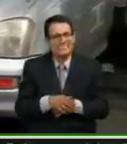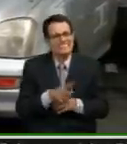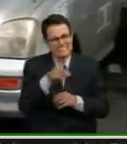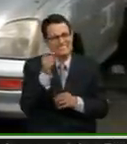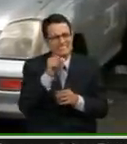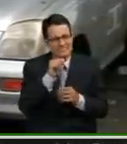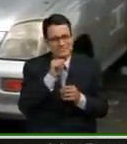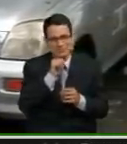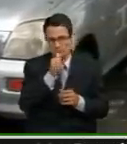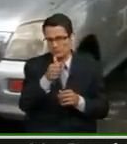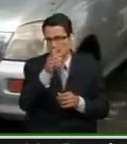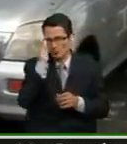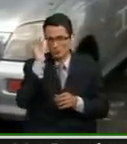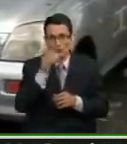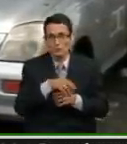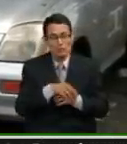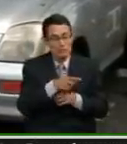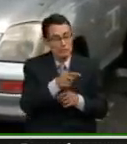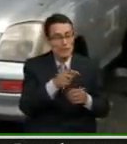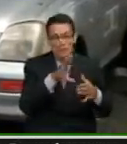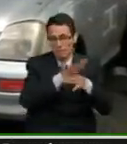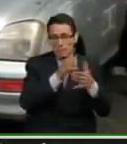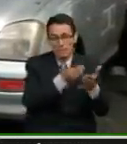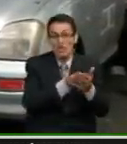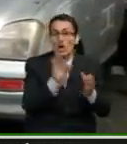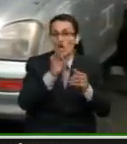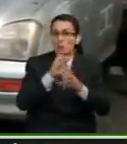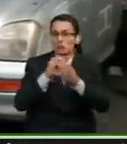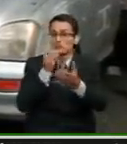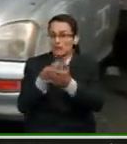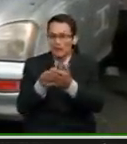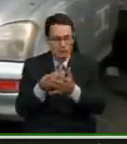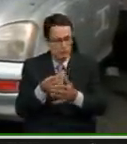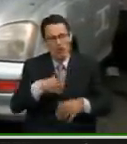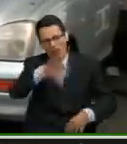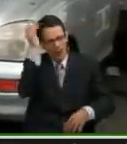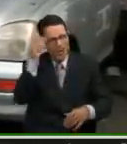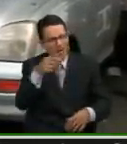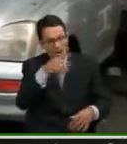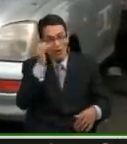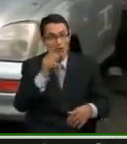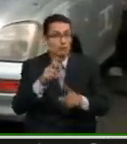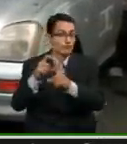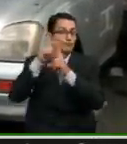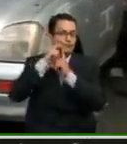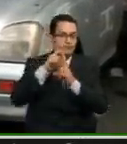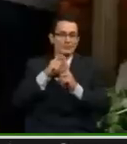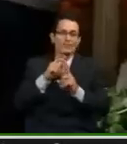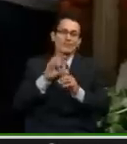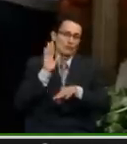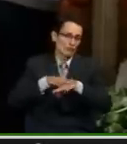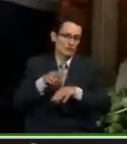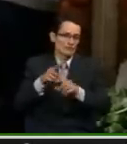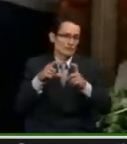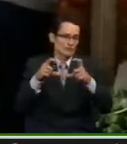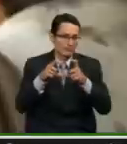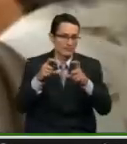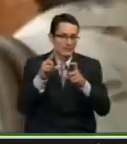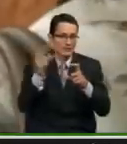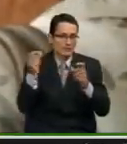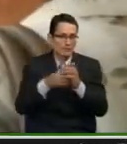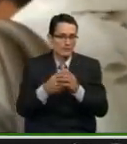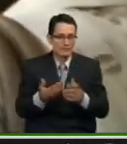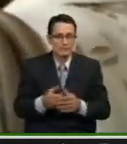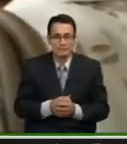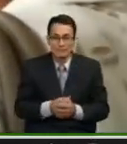para ir a una carrera en un taxi o algo, no tienen sencillo, en un bus. Es peor, y después lo insultan a uno también, y eso por un billete de 100 mil. Los comerciantes